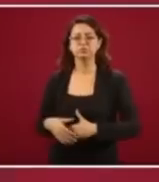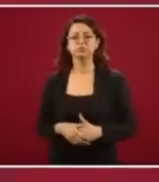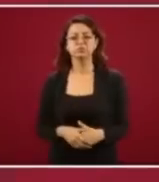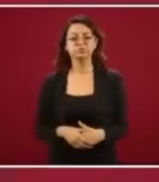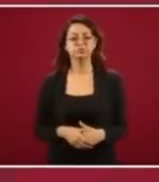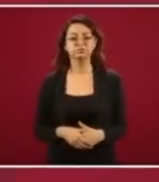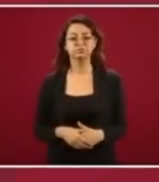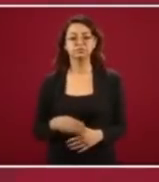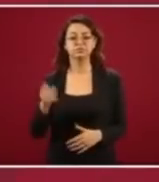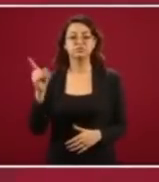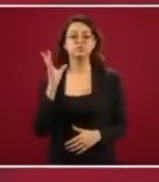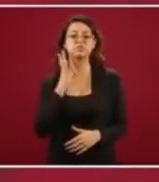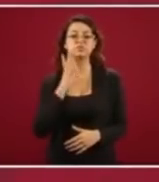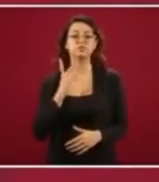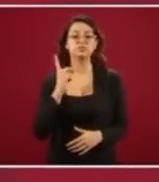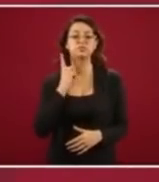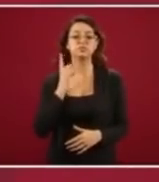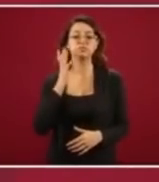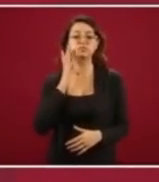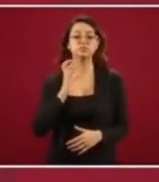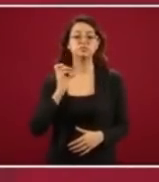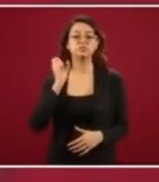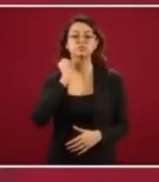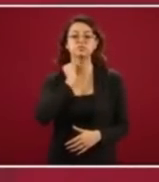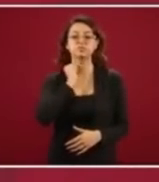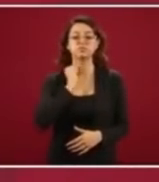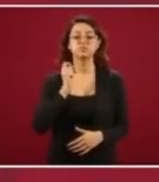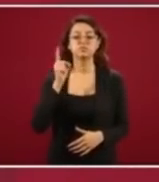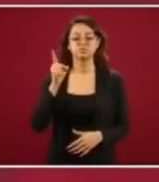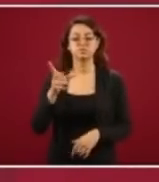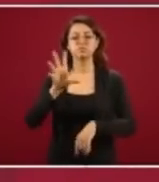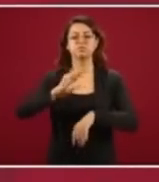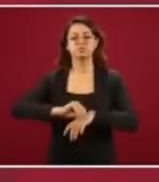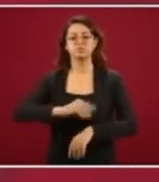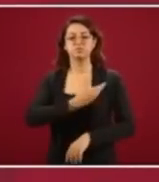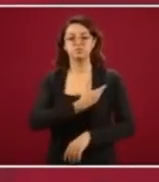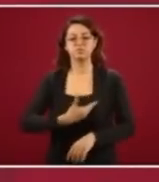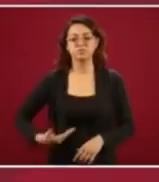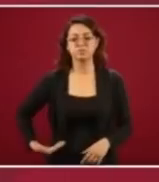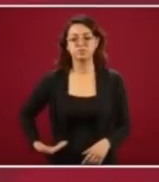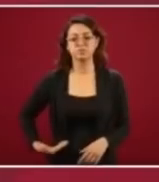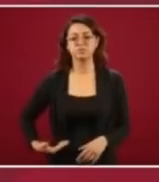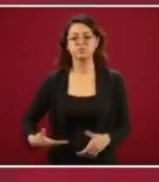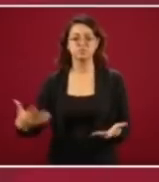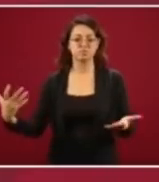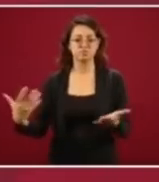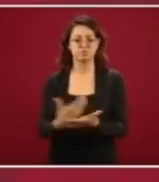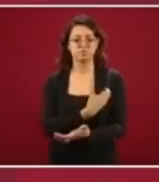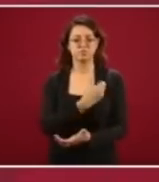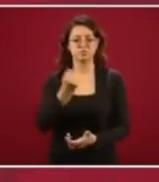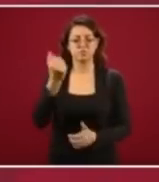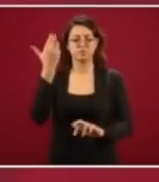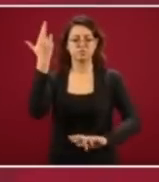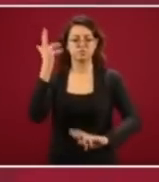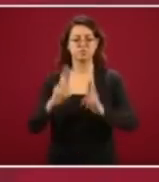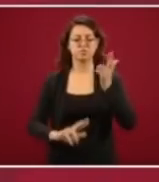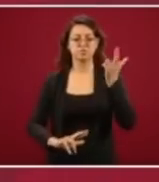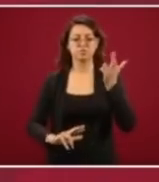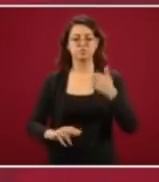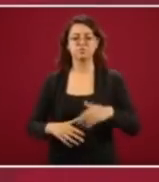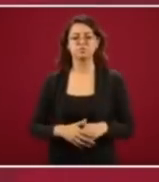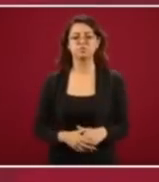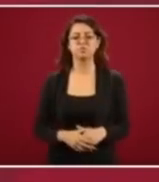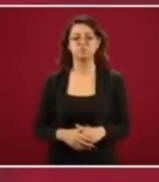el Congreso autorizó al Ejecutivo, al triunfo de la Revolución Maderista, de que